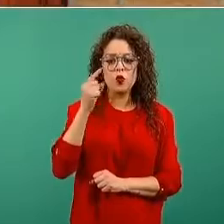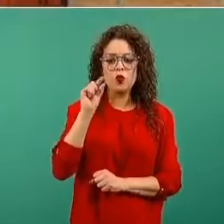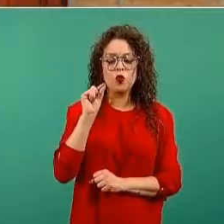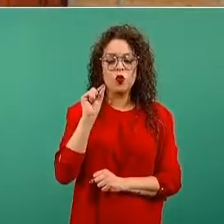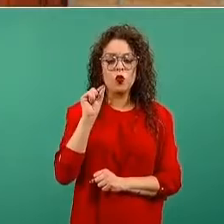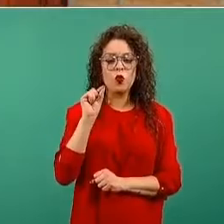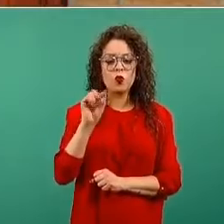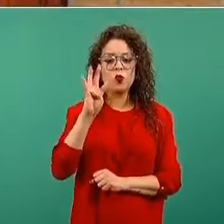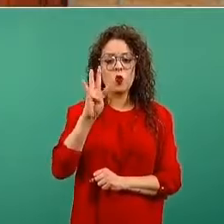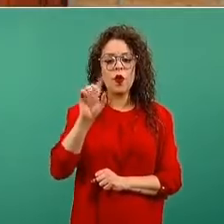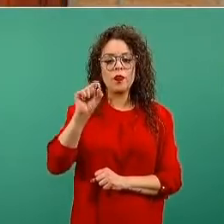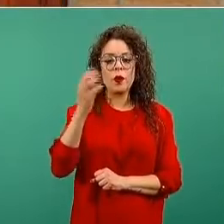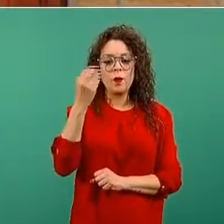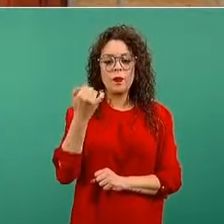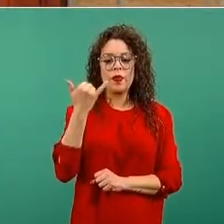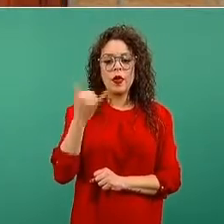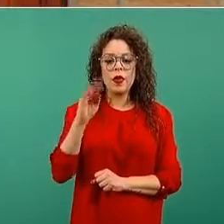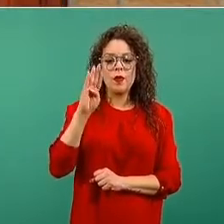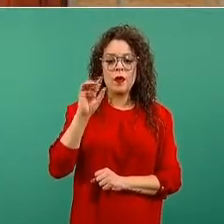B.1.429 más